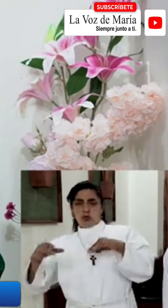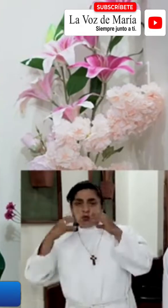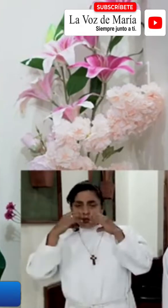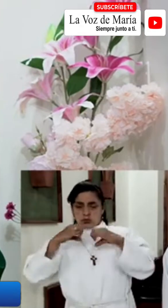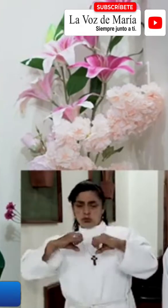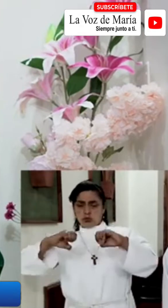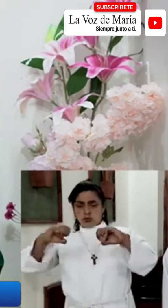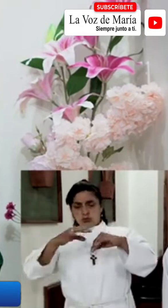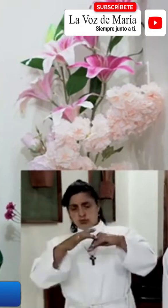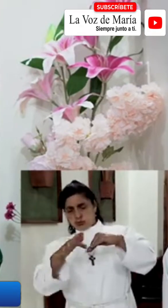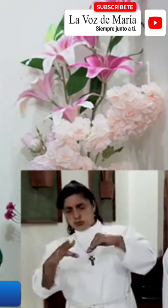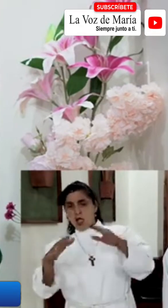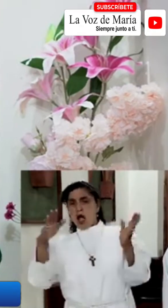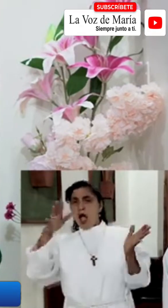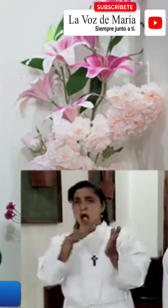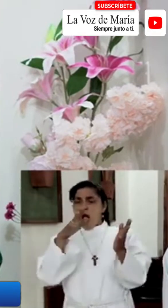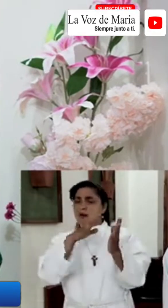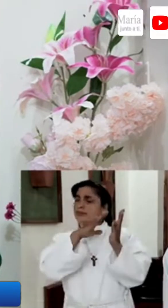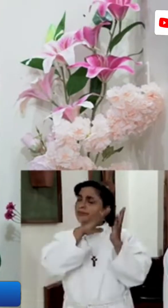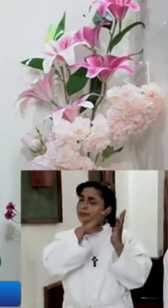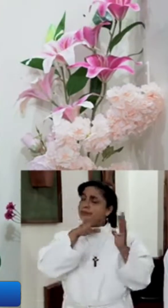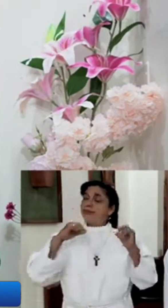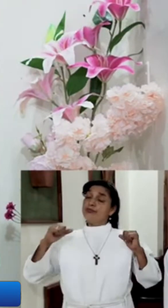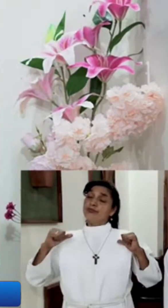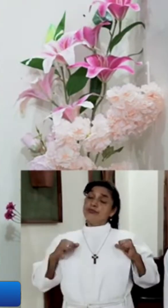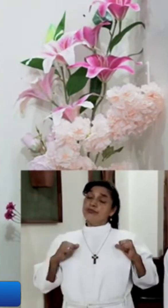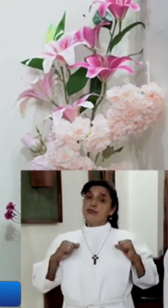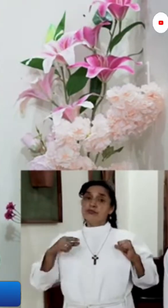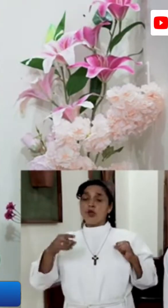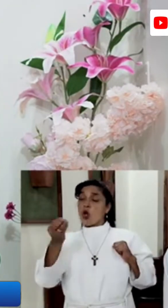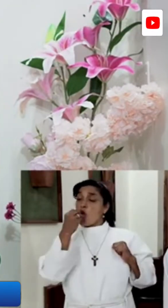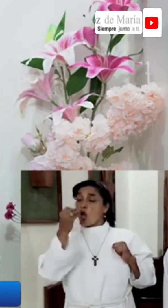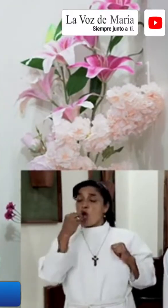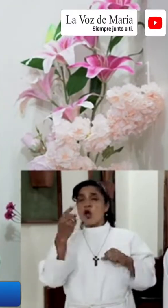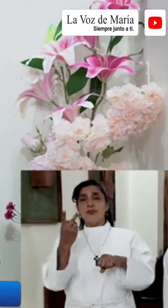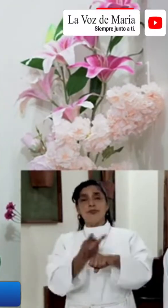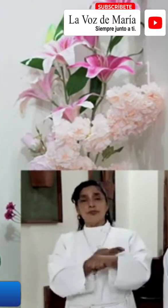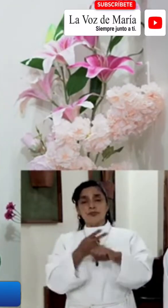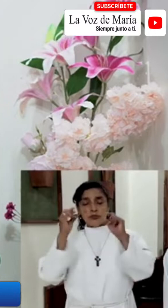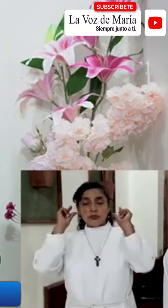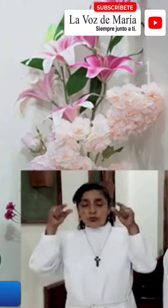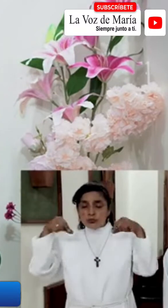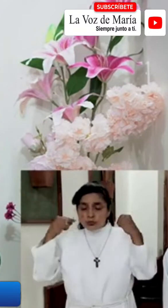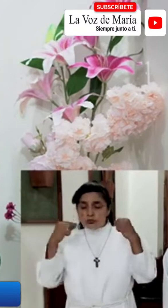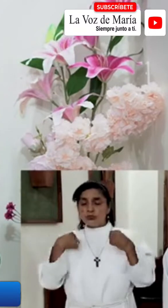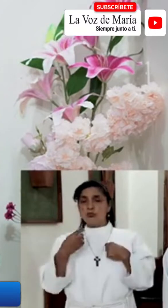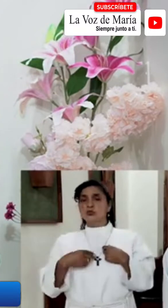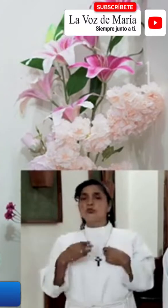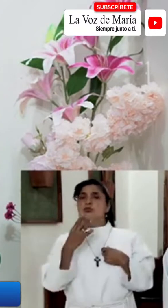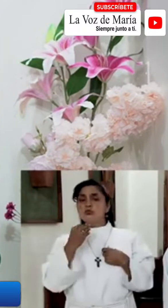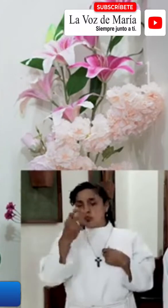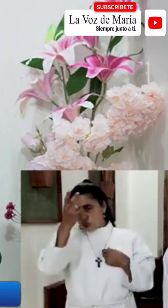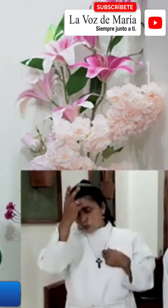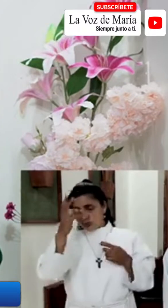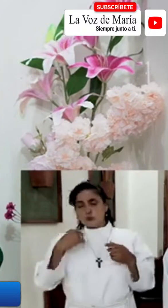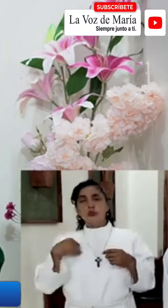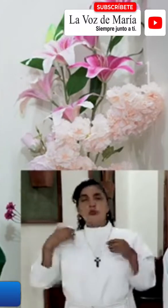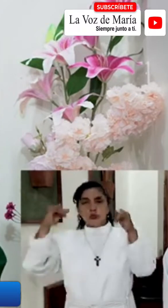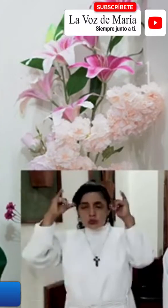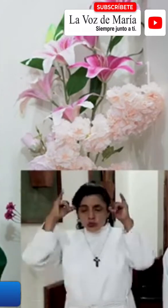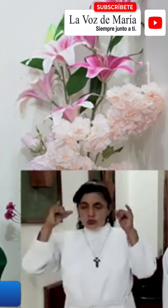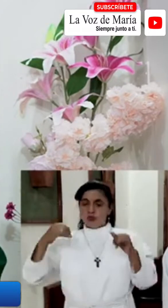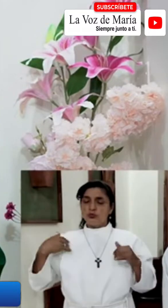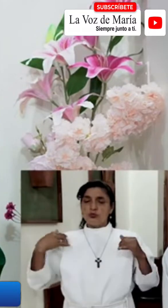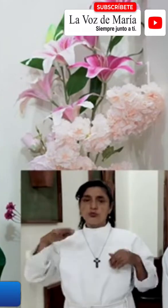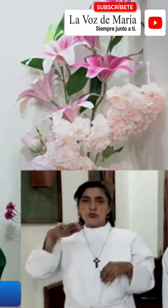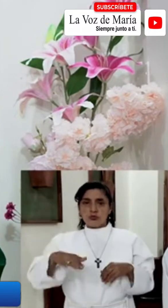sobre almohadas, que se sientan para comer corderos, terneras que engordan, que